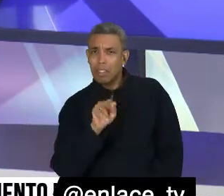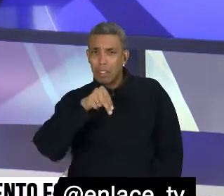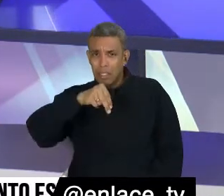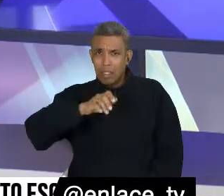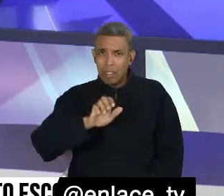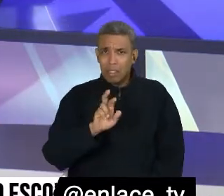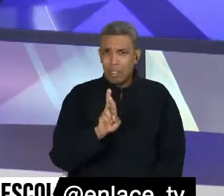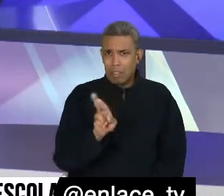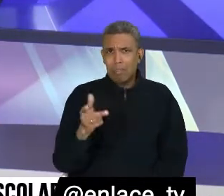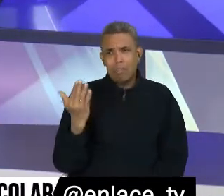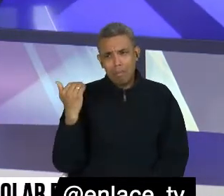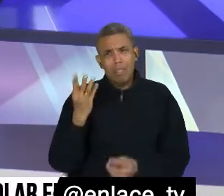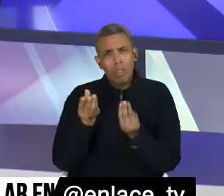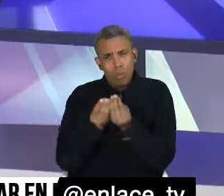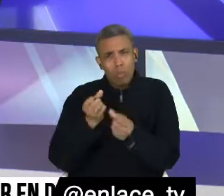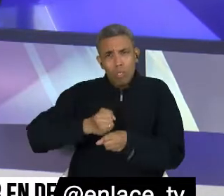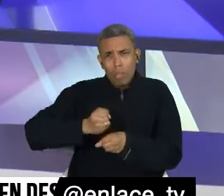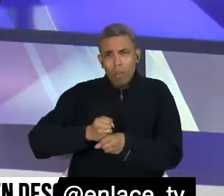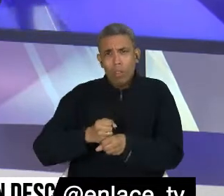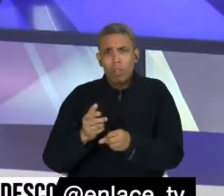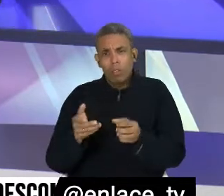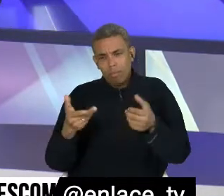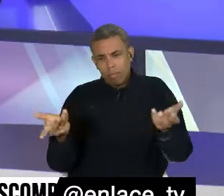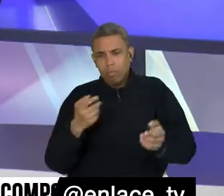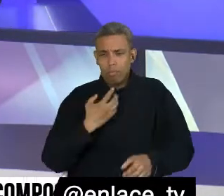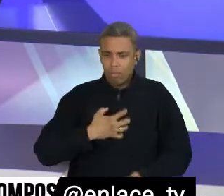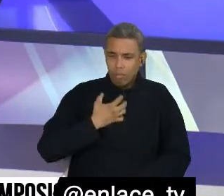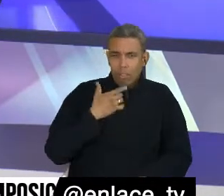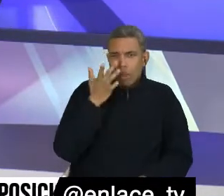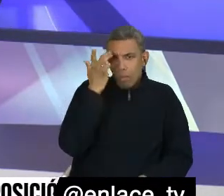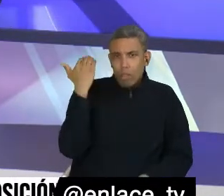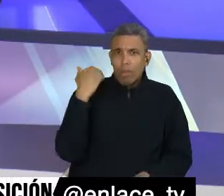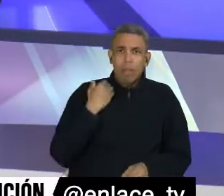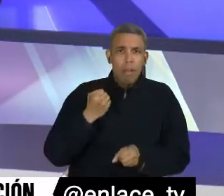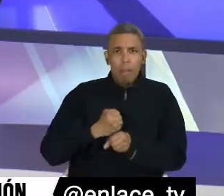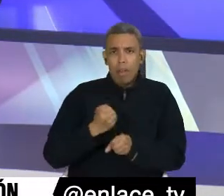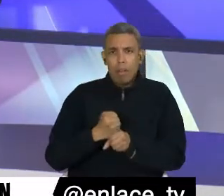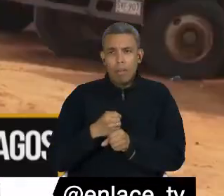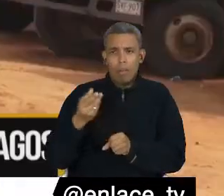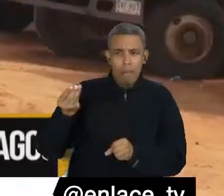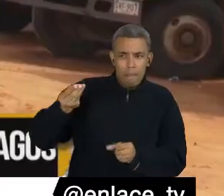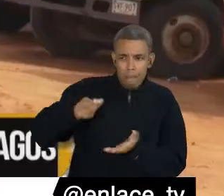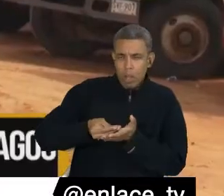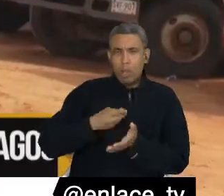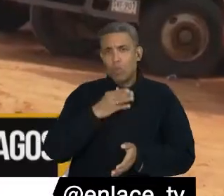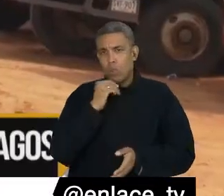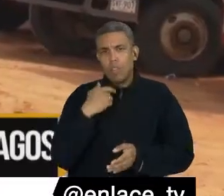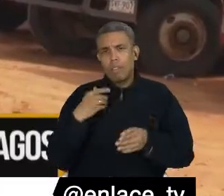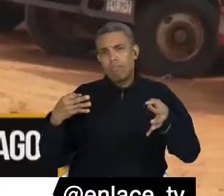de sus servicios. Cámara de Comercio recibirá hasta el viernes copia de cuentas pendientes. Proveedores de la empresa Mota